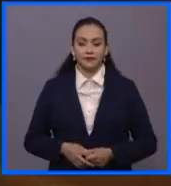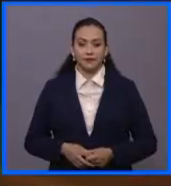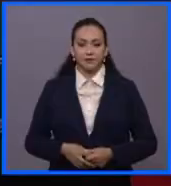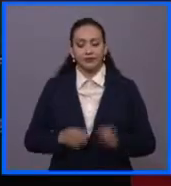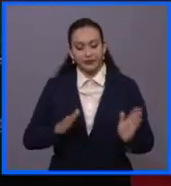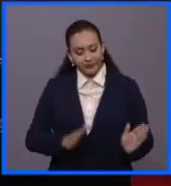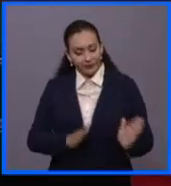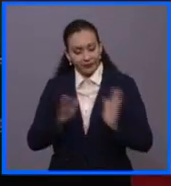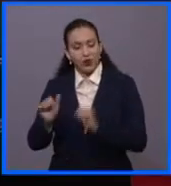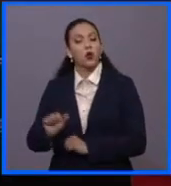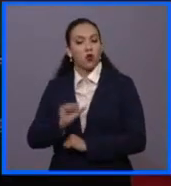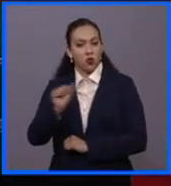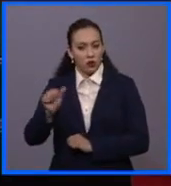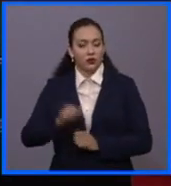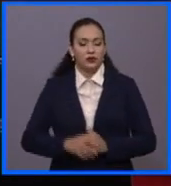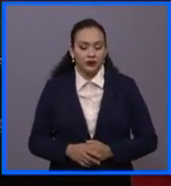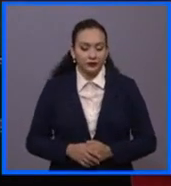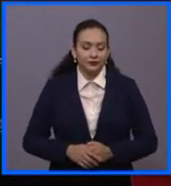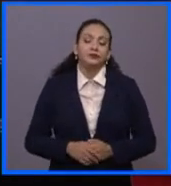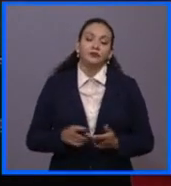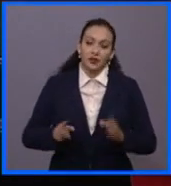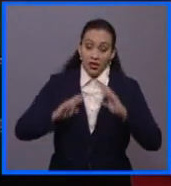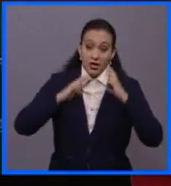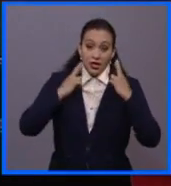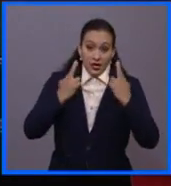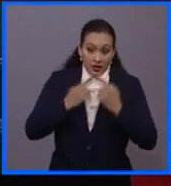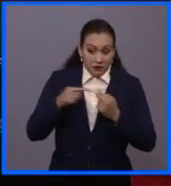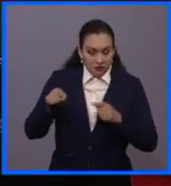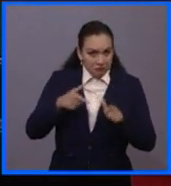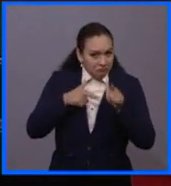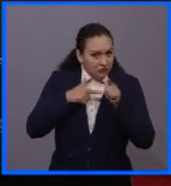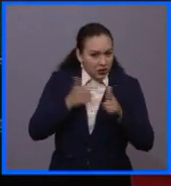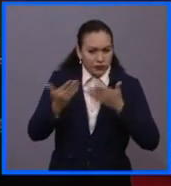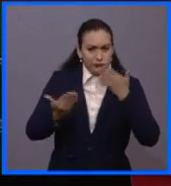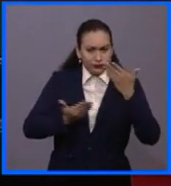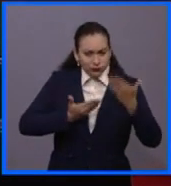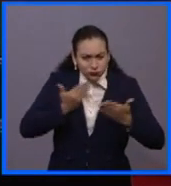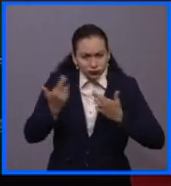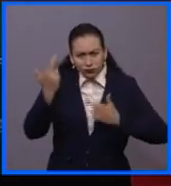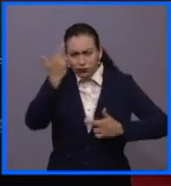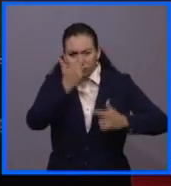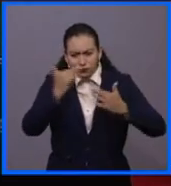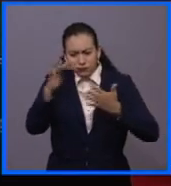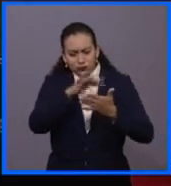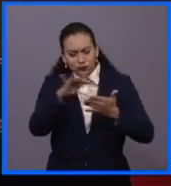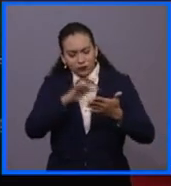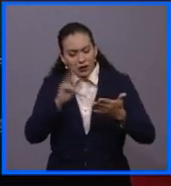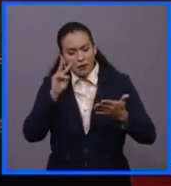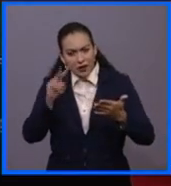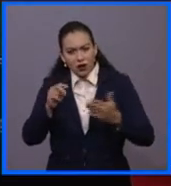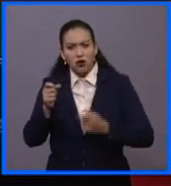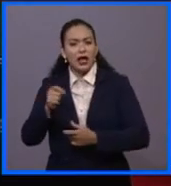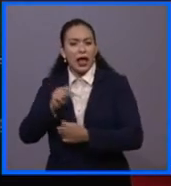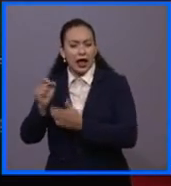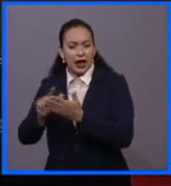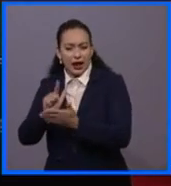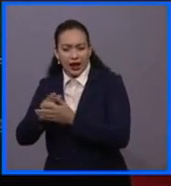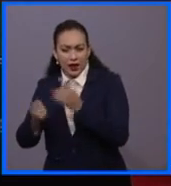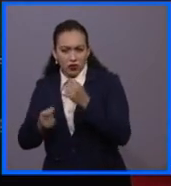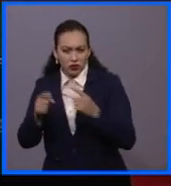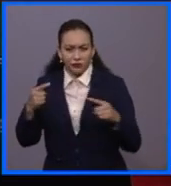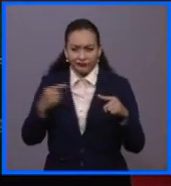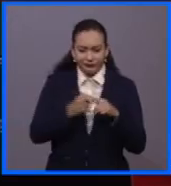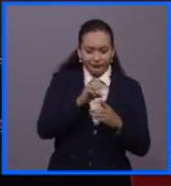En otro asunto, el Pleno de la Corte continuó con el estudio y resolvió las acciones de inconstitucionalidad contra disposiciones